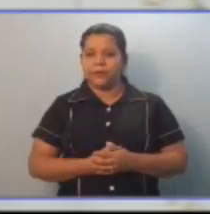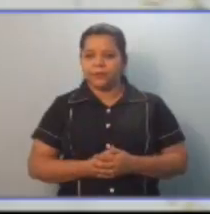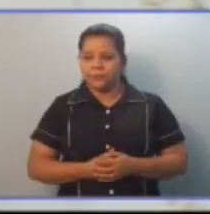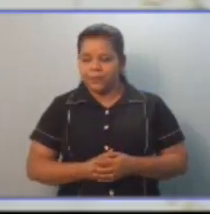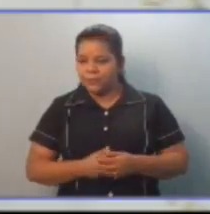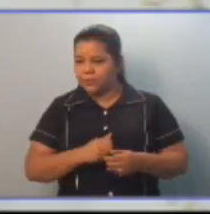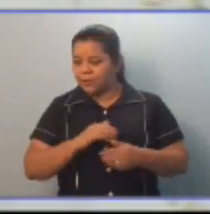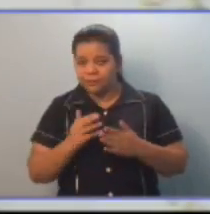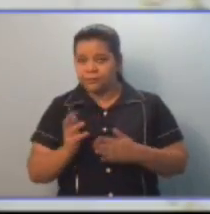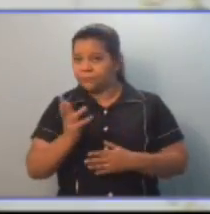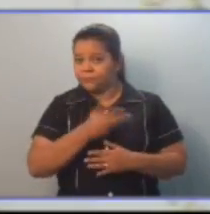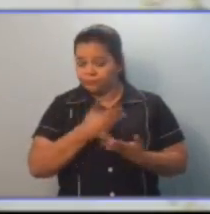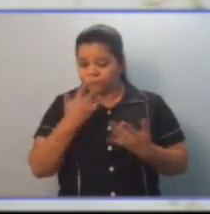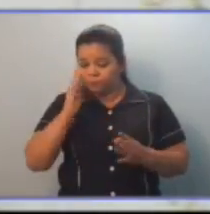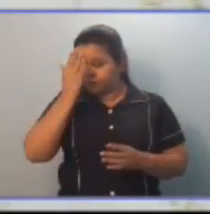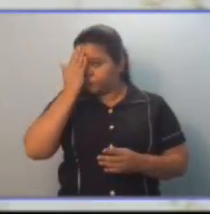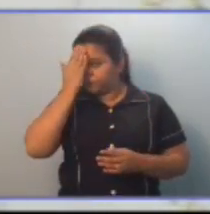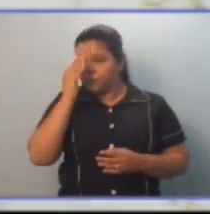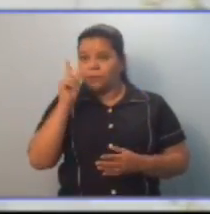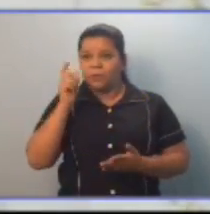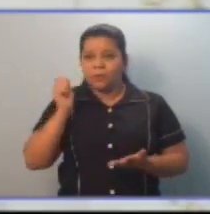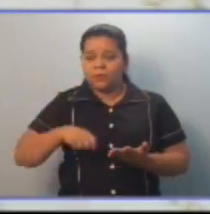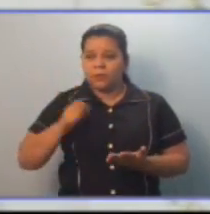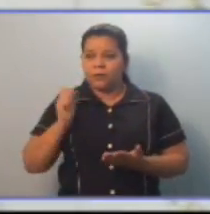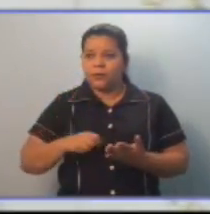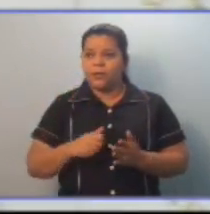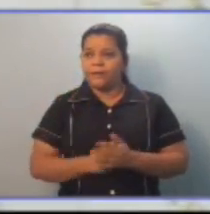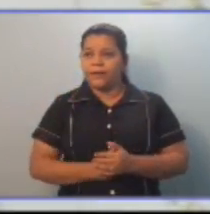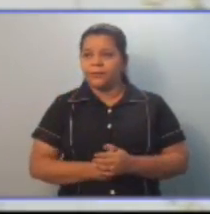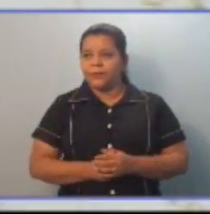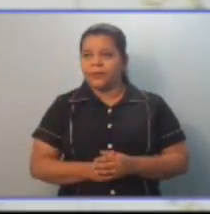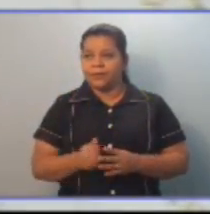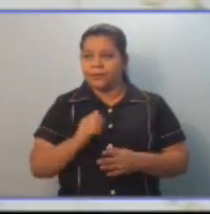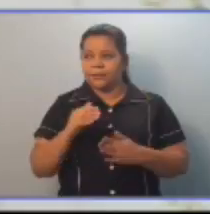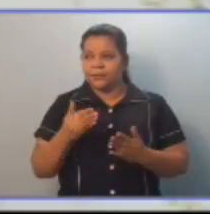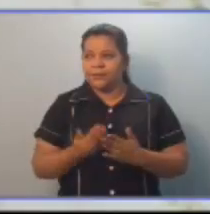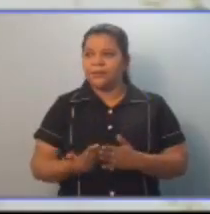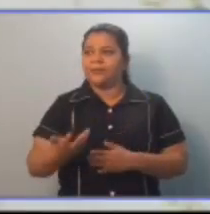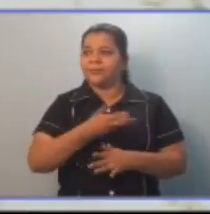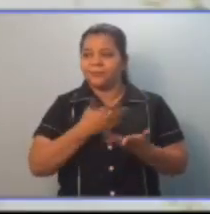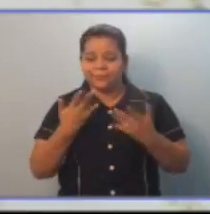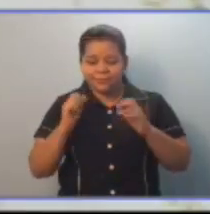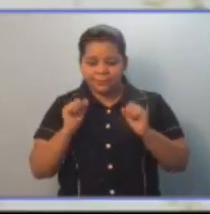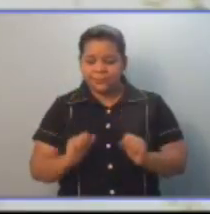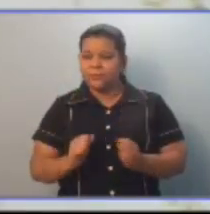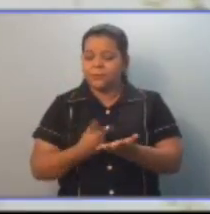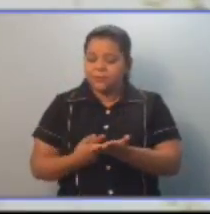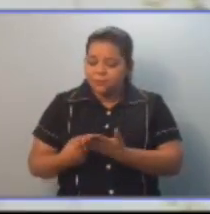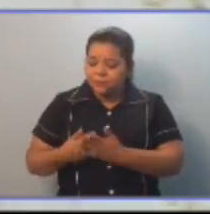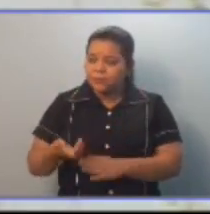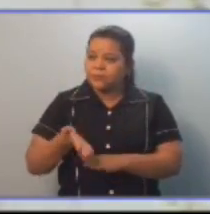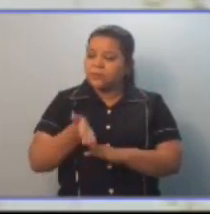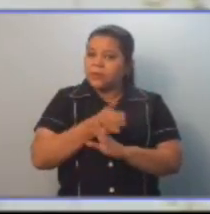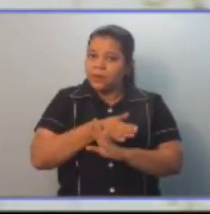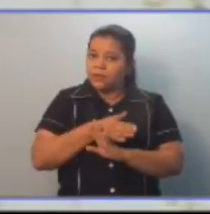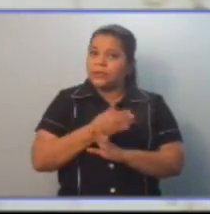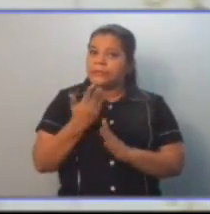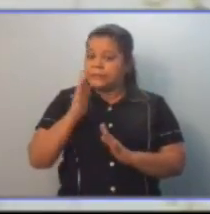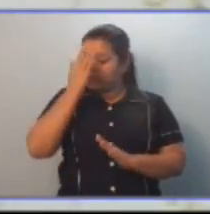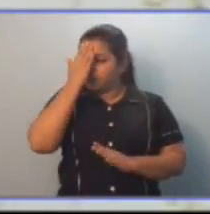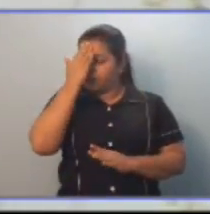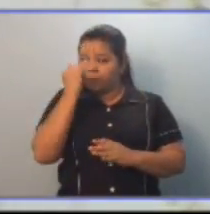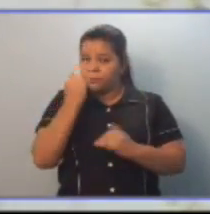Porque claro, se sabe que un juez constitucional no tiene otro recurso para poder atacar su decisión y sabe que es la última, como